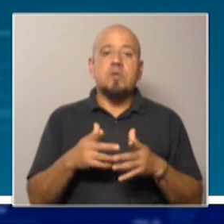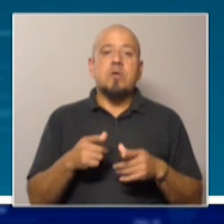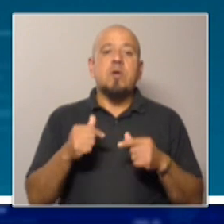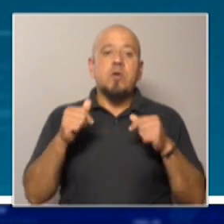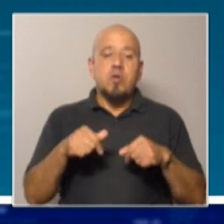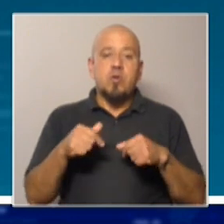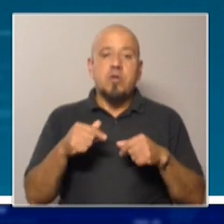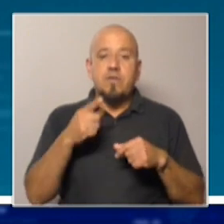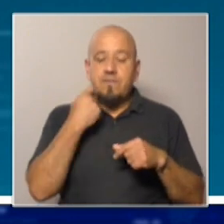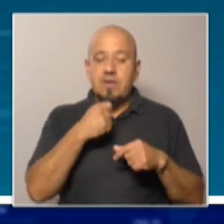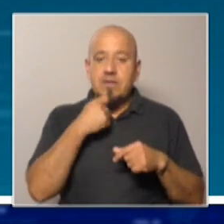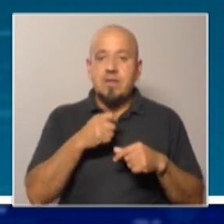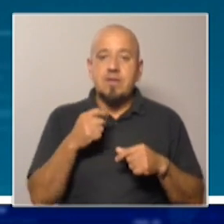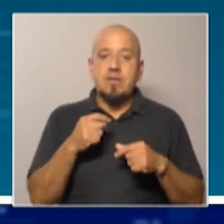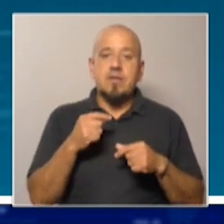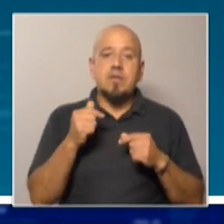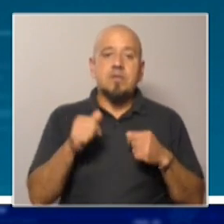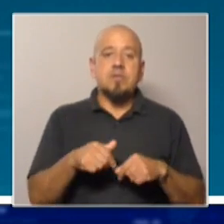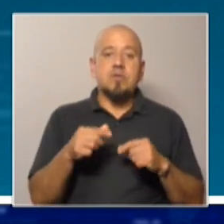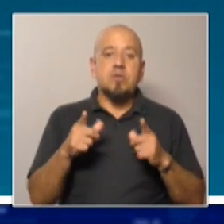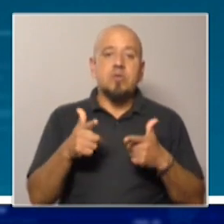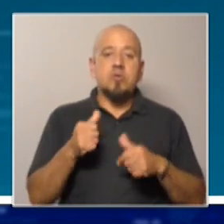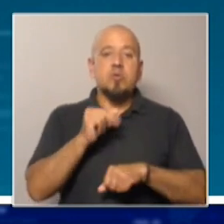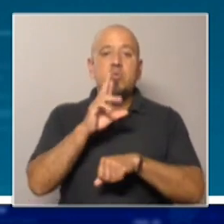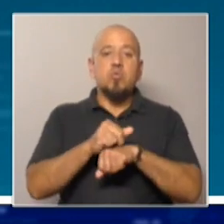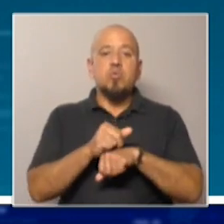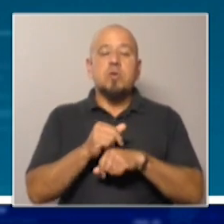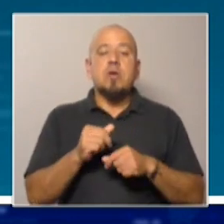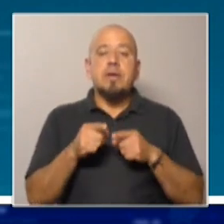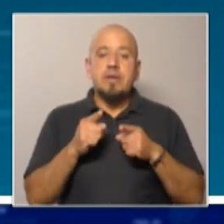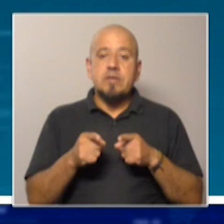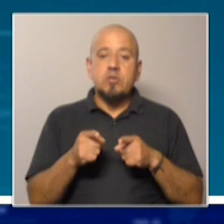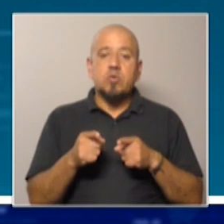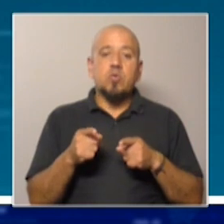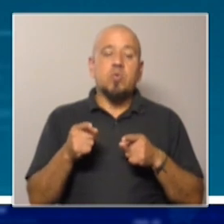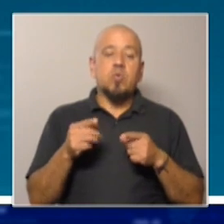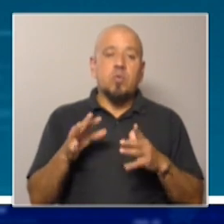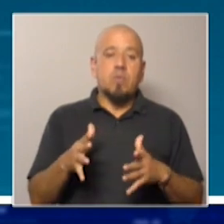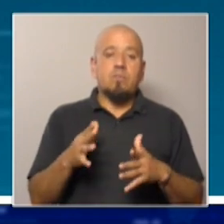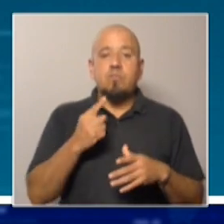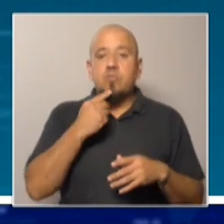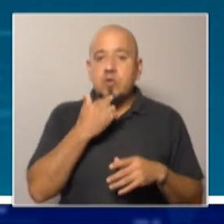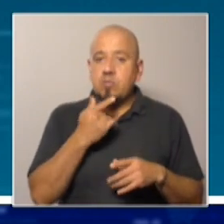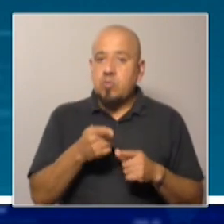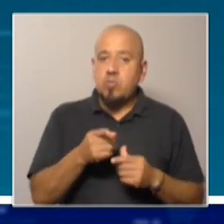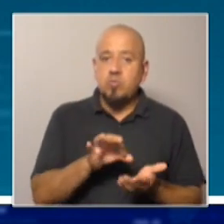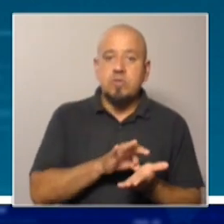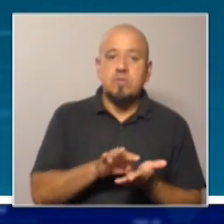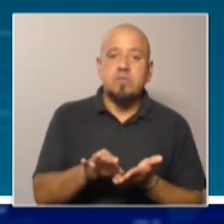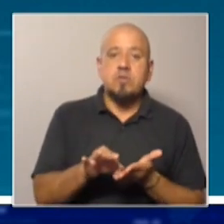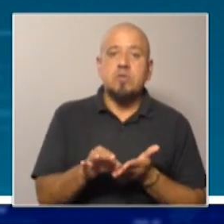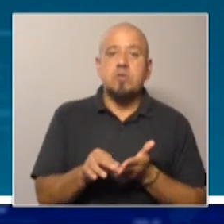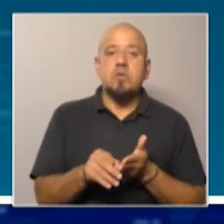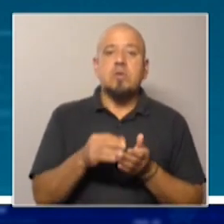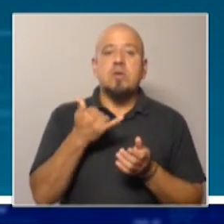está pasando, que si no se utilizó el EPP adecuado, eso lleva a que hasta, por ejemplo, un servicio pueda tener que